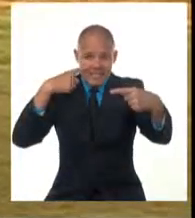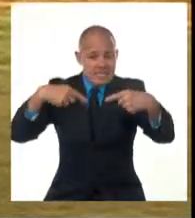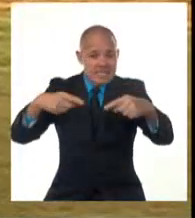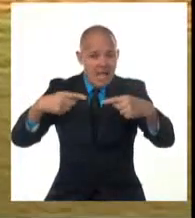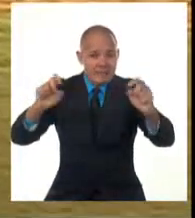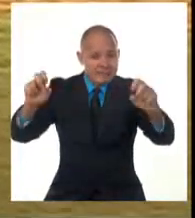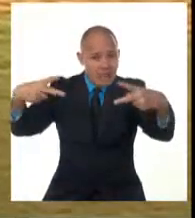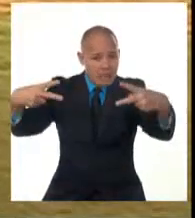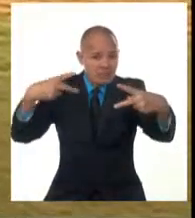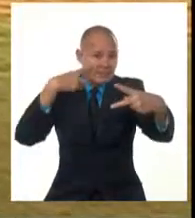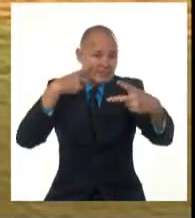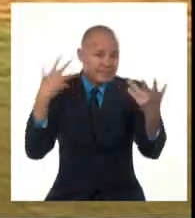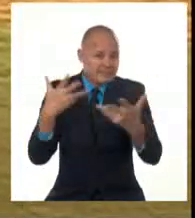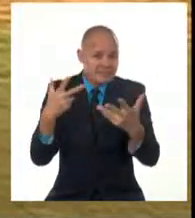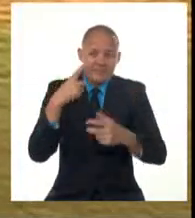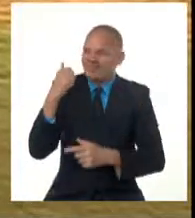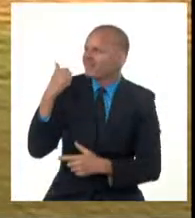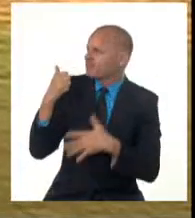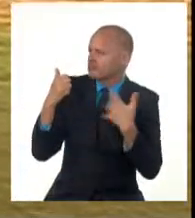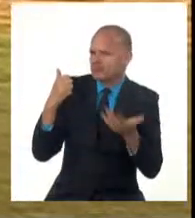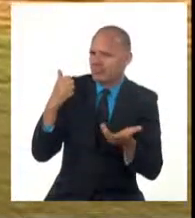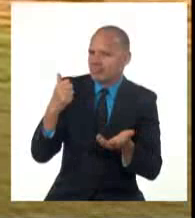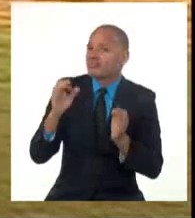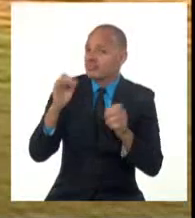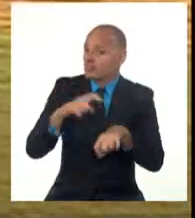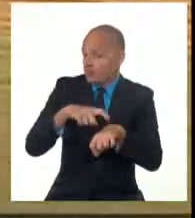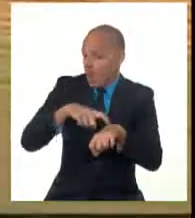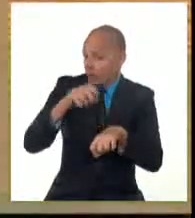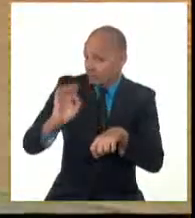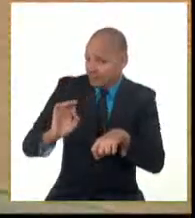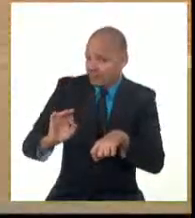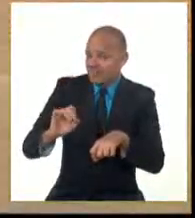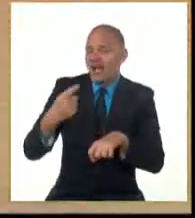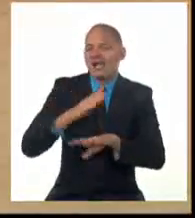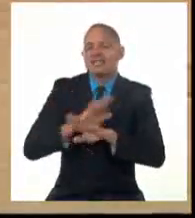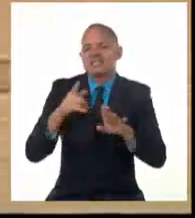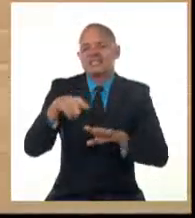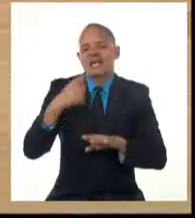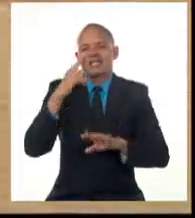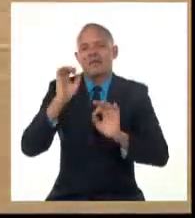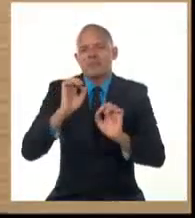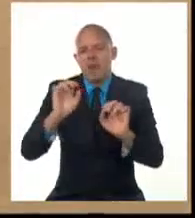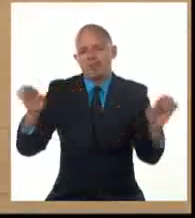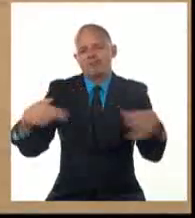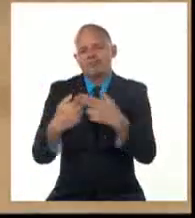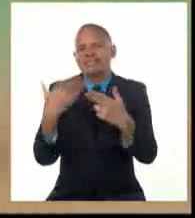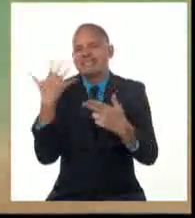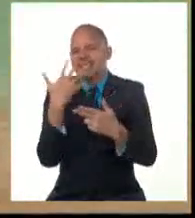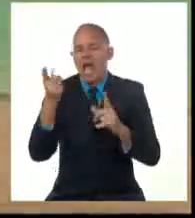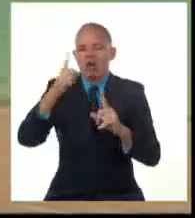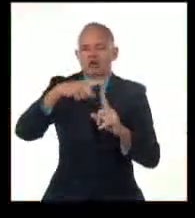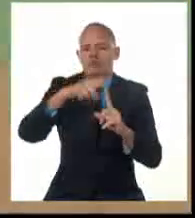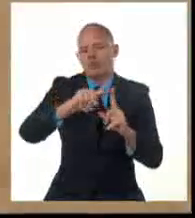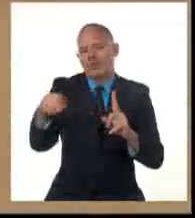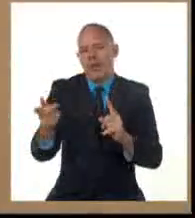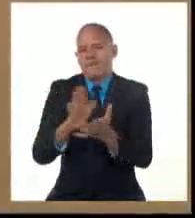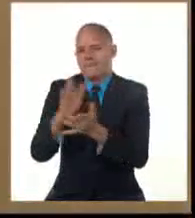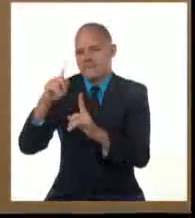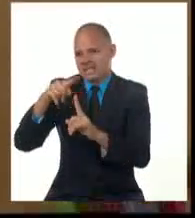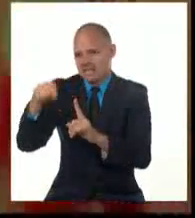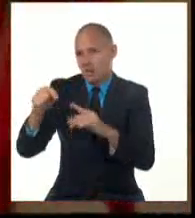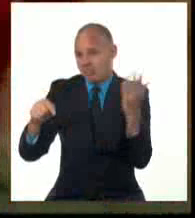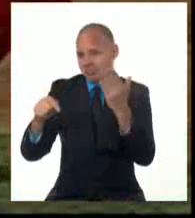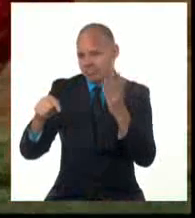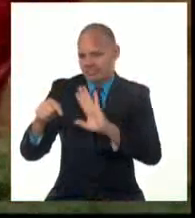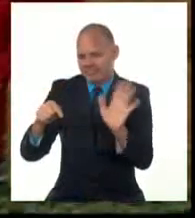viendo precisamente las imágenes en vivo de la transmisión del tercer desafío entre Leñadores de las Tunas y Cocodrilos de Matanzas. El